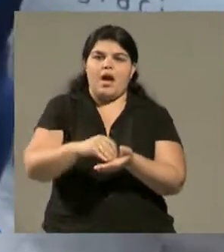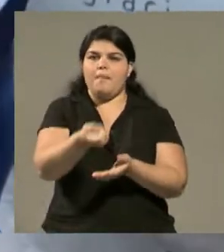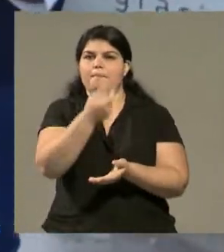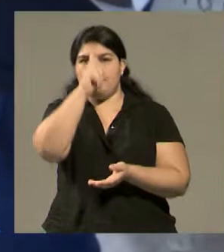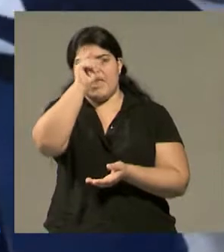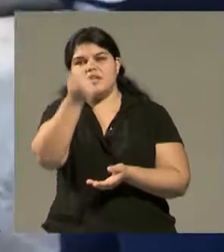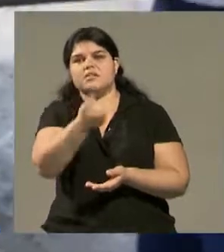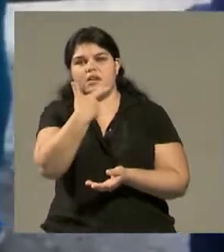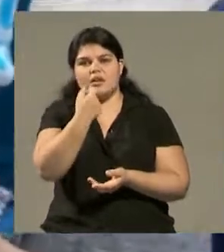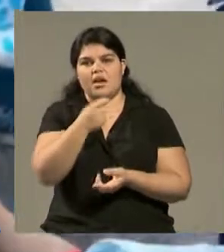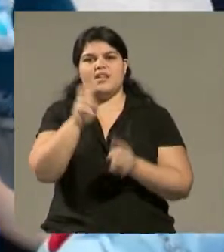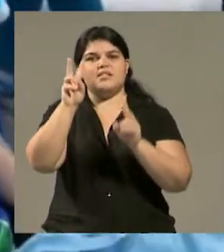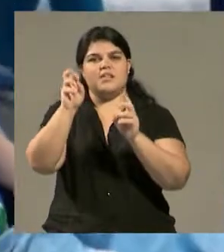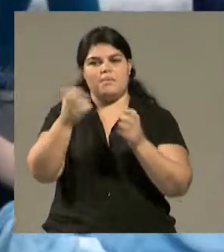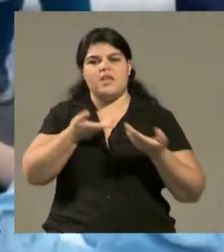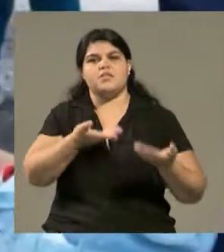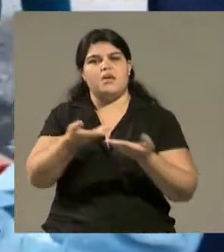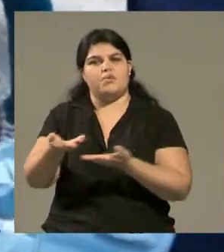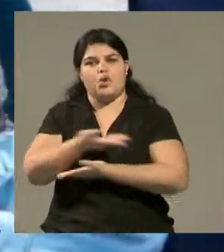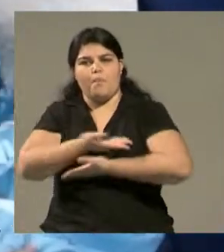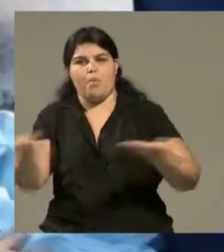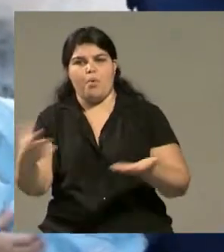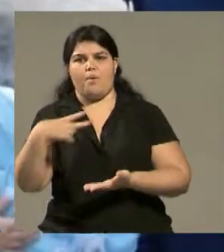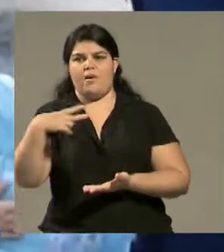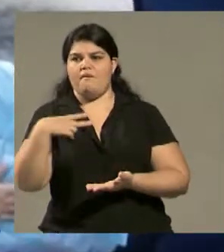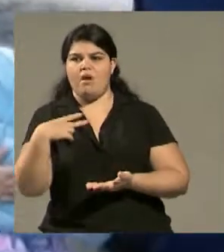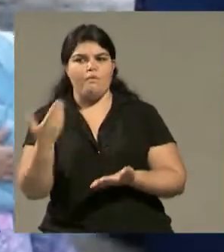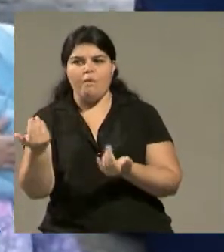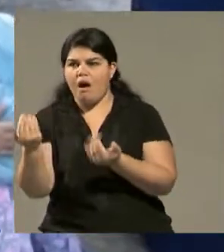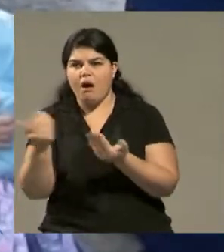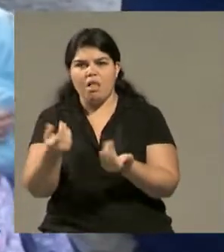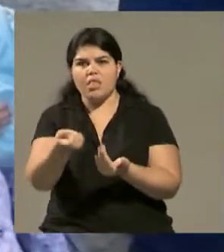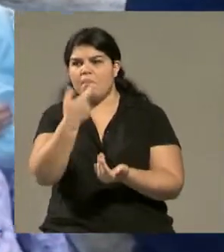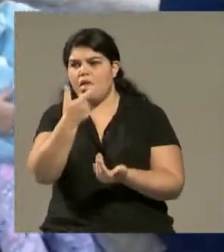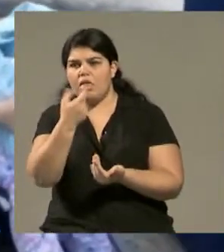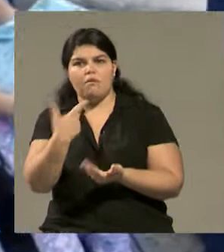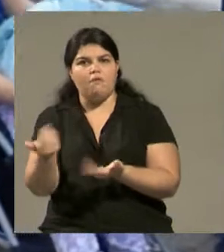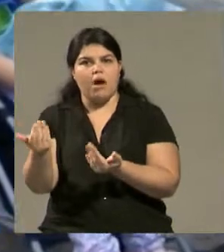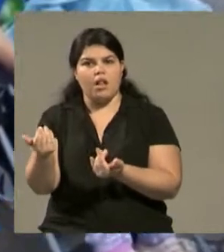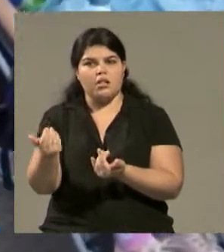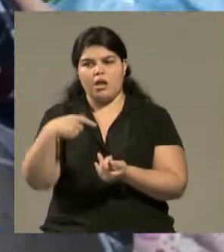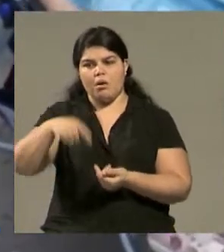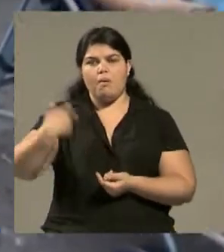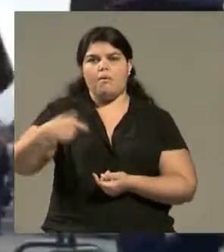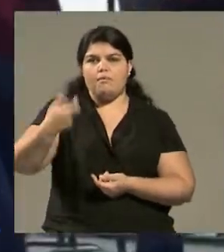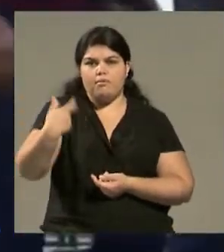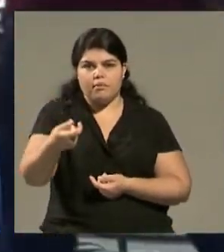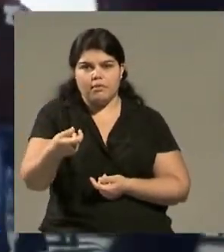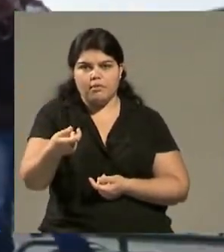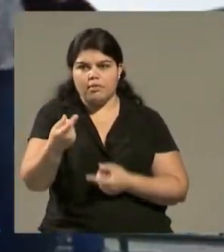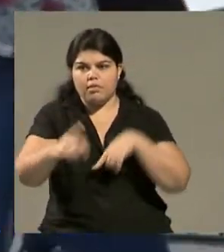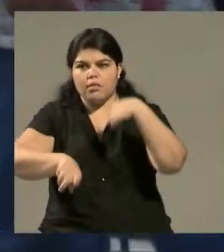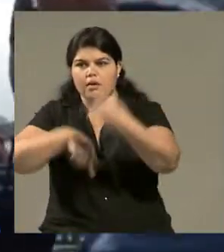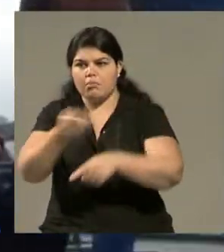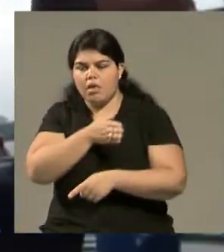tanto públicos como privados no cuentan con las medicinas. O sea, no vale tener un seguro médico cuando tú lo vas a